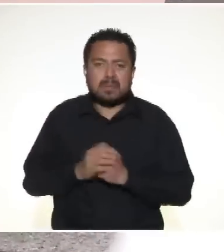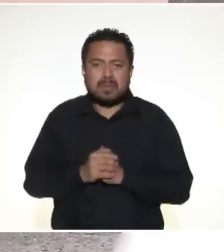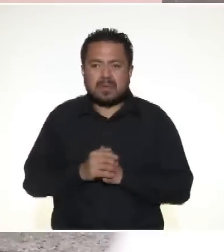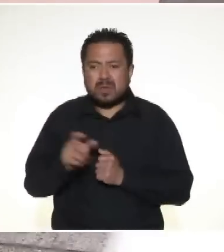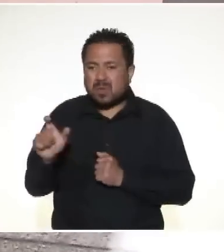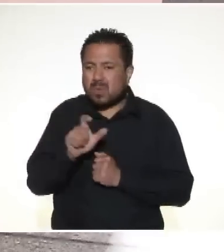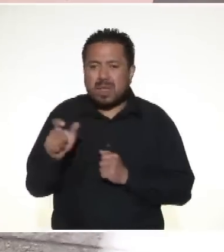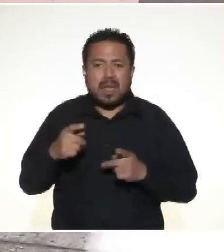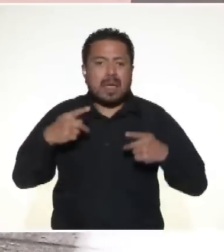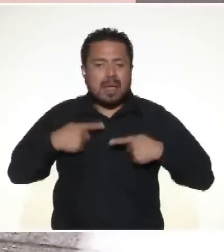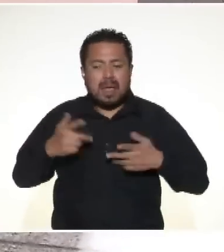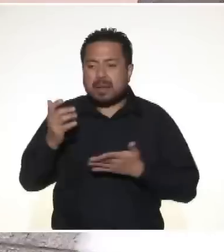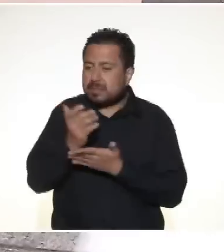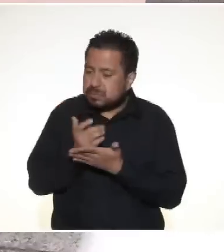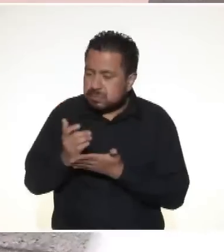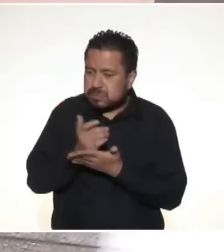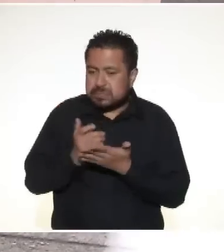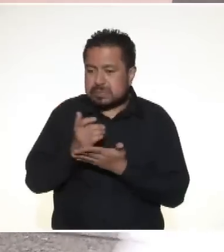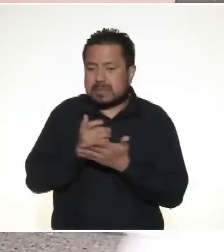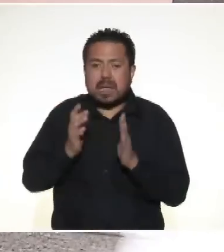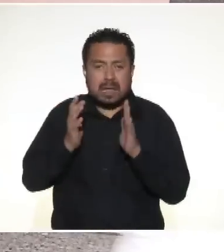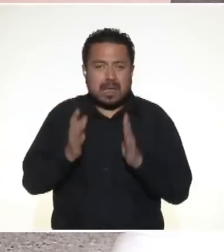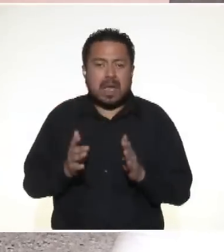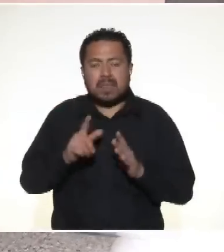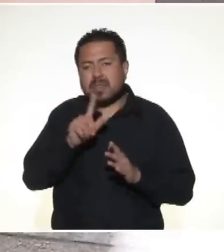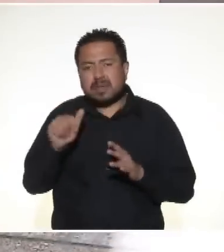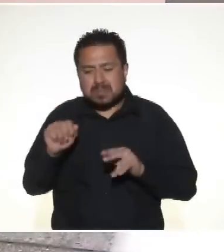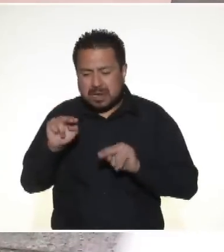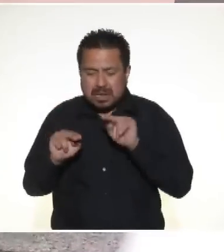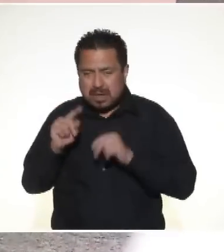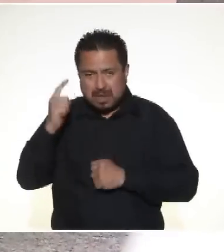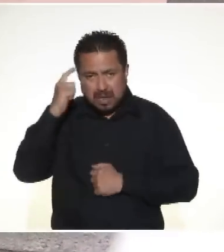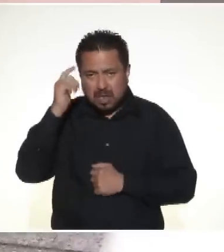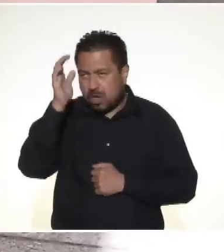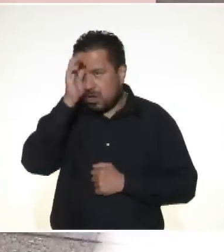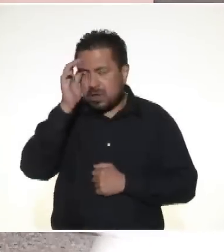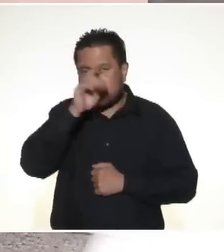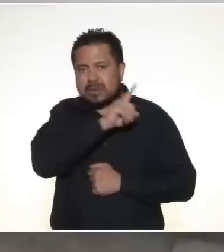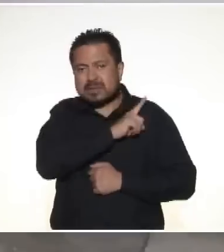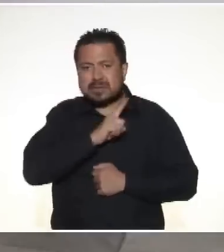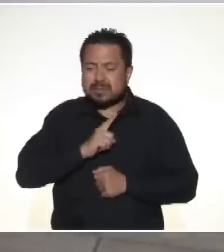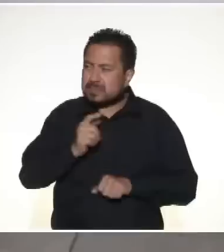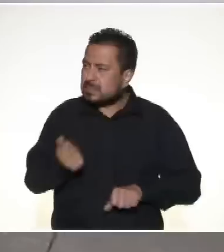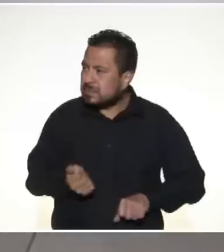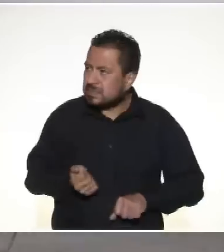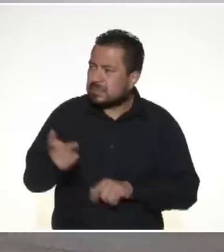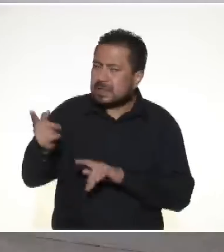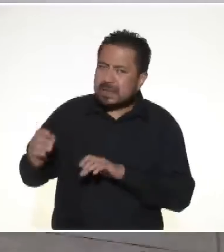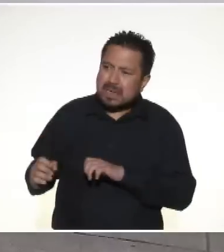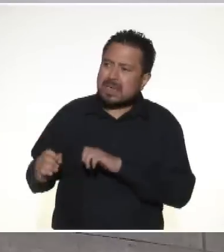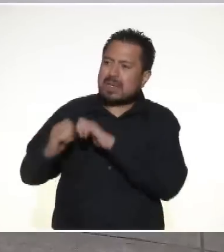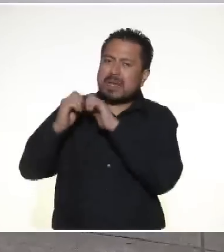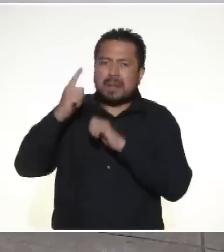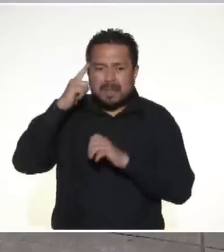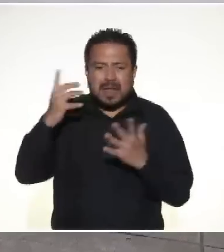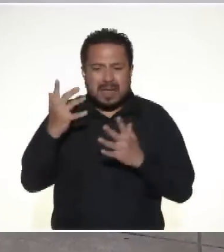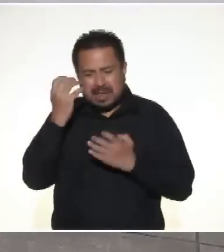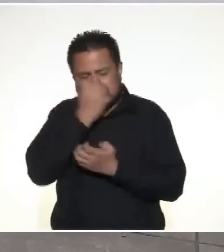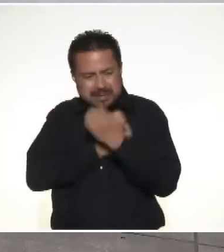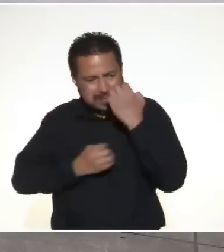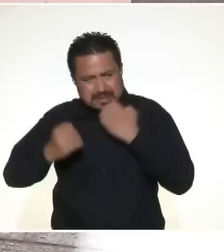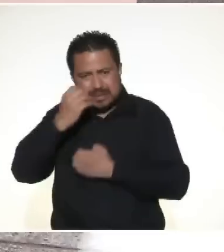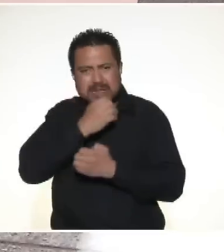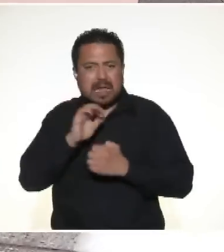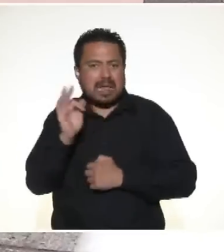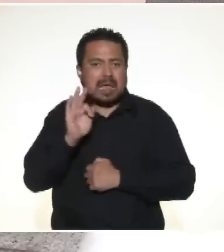el paciente se está recuperando y recupera el nivel de conciencia, tenemos que llevarlo a urgencias para que se le hagan exámenes para ver si hubo